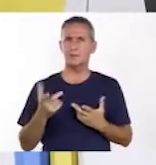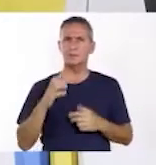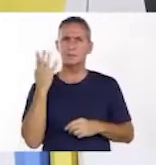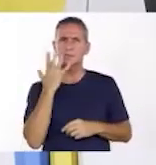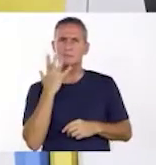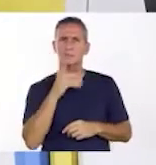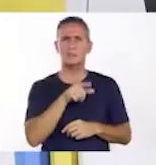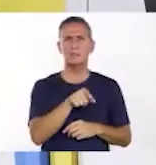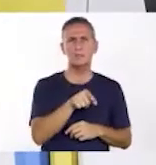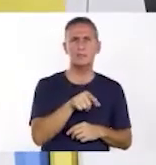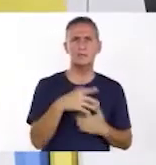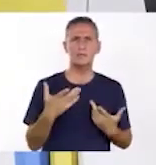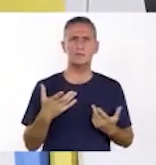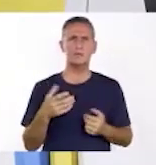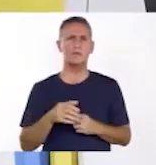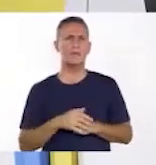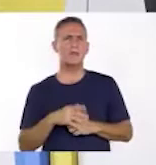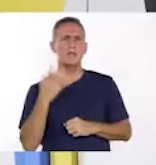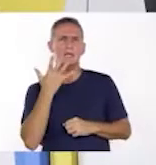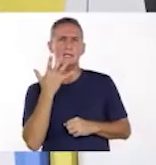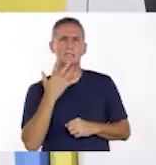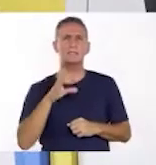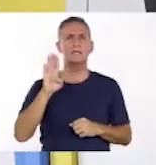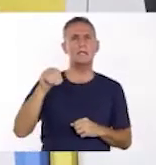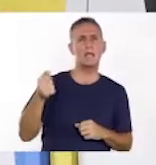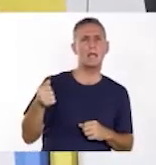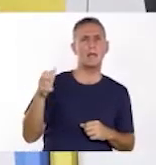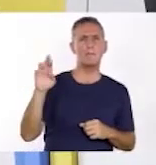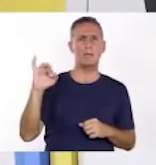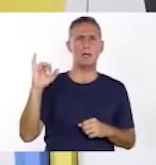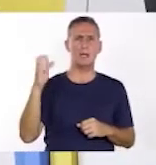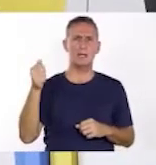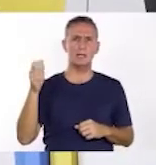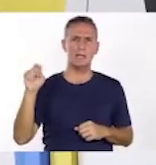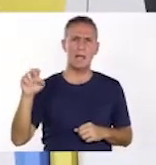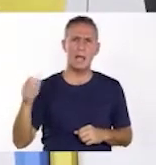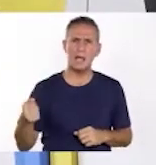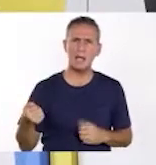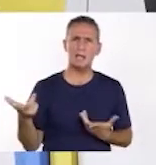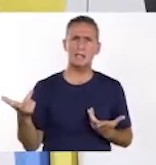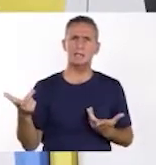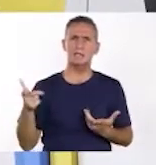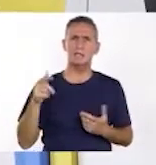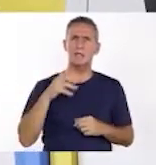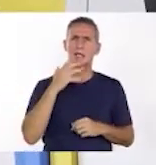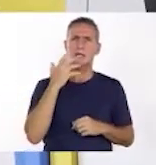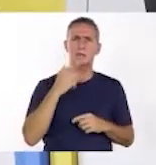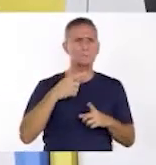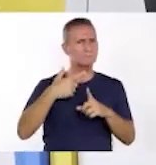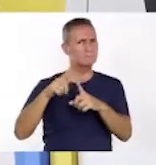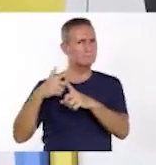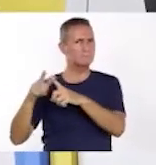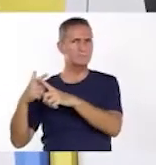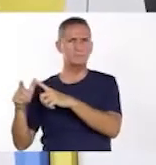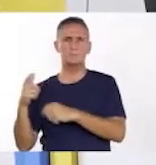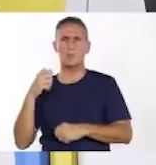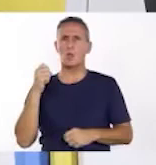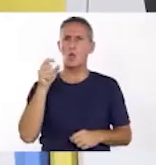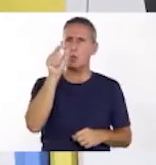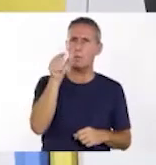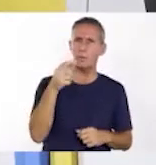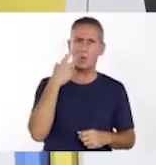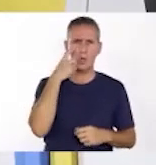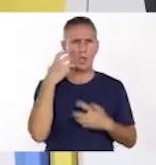¿Quiénes son? ¿Quién va a ser Dami? ¿Quién es Mariana? ¿Quién es Elmira? Y un personaje muy